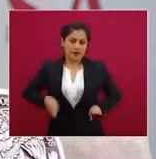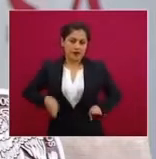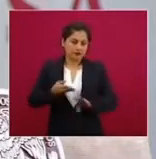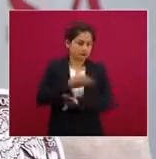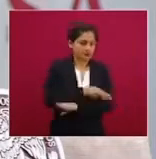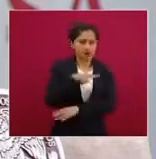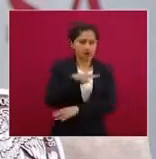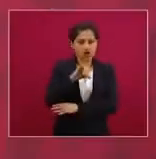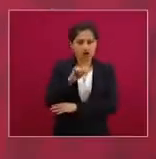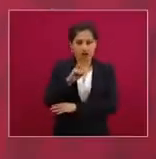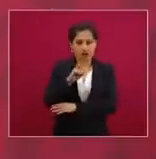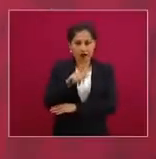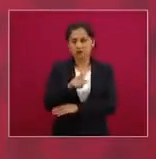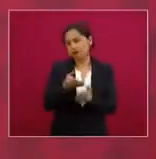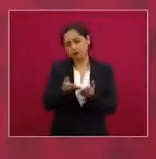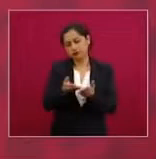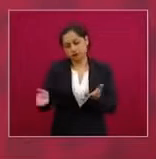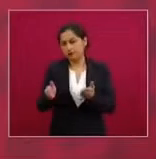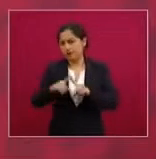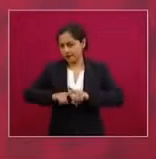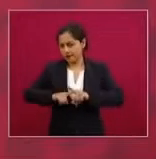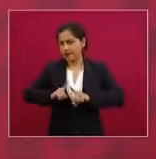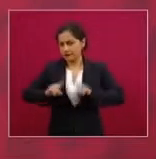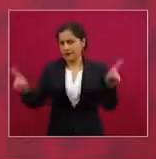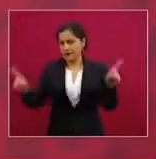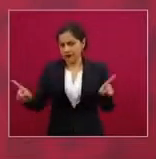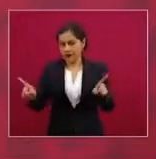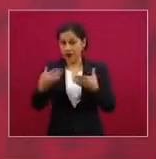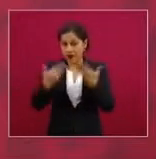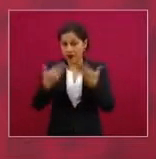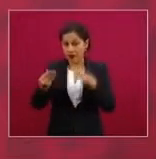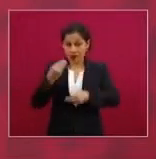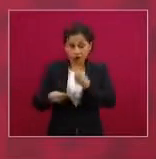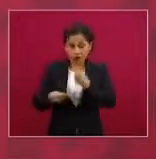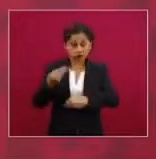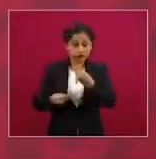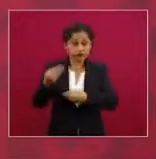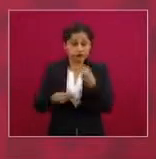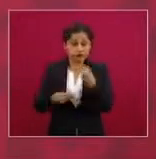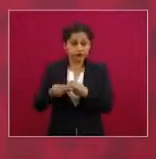uno de los temas que se están discutiendo es el del